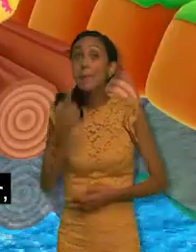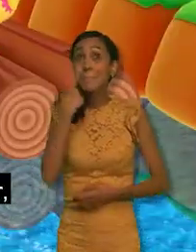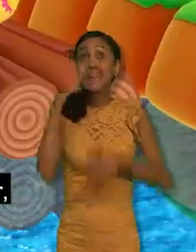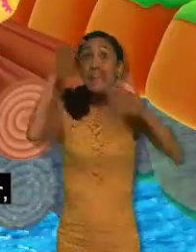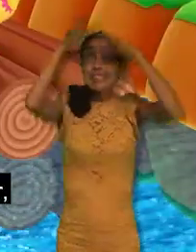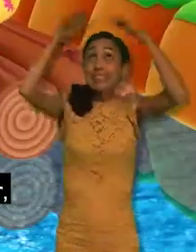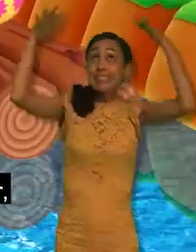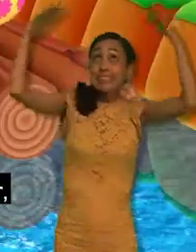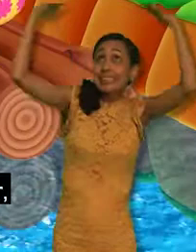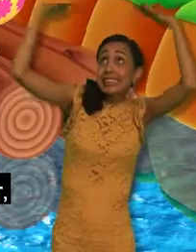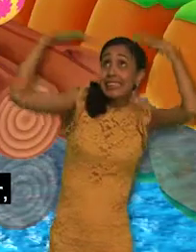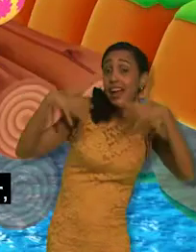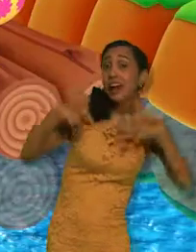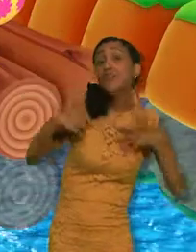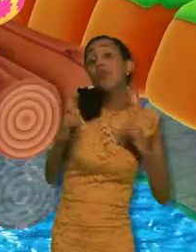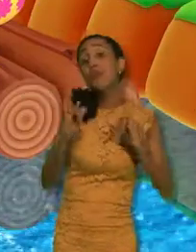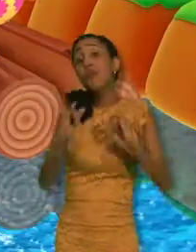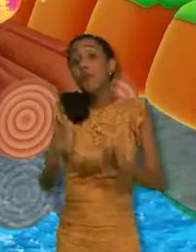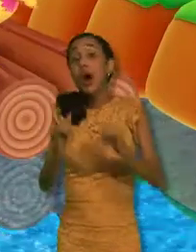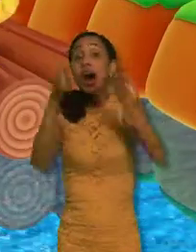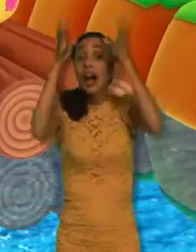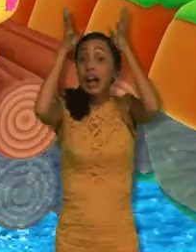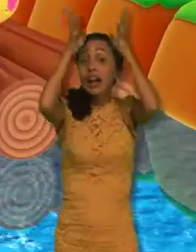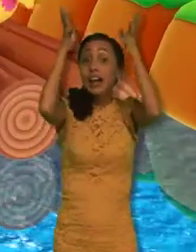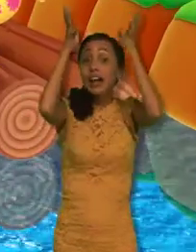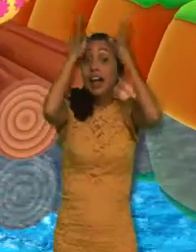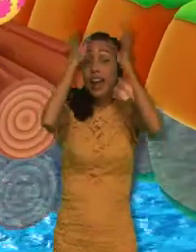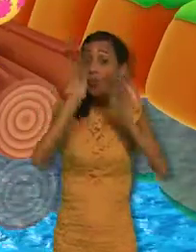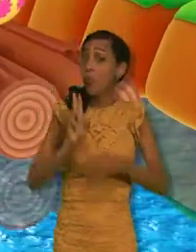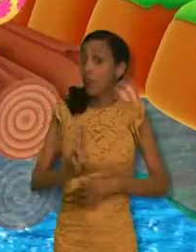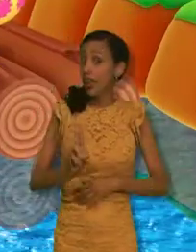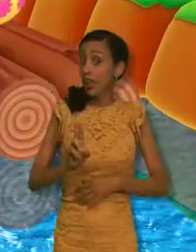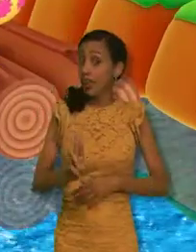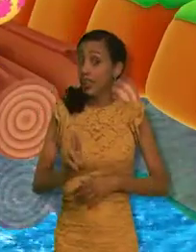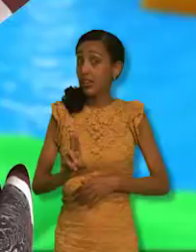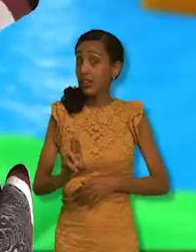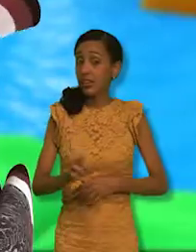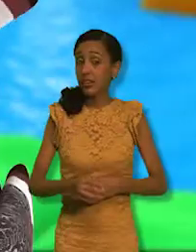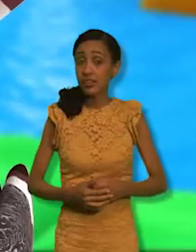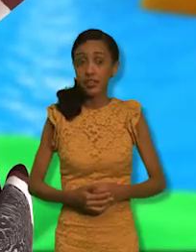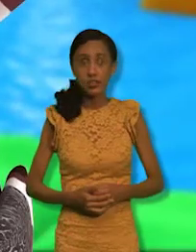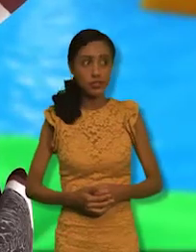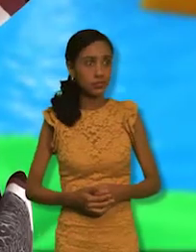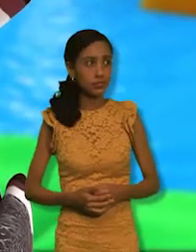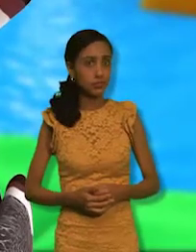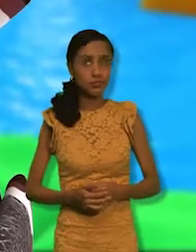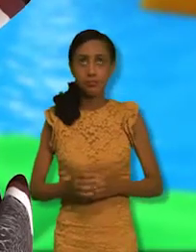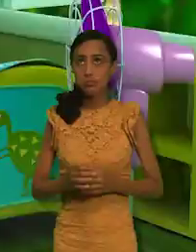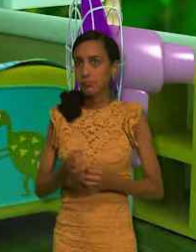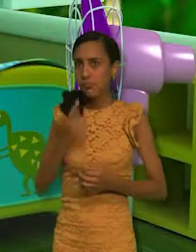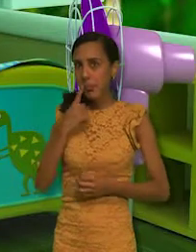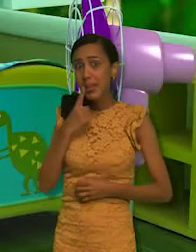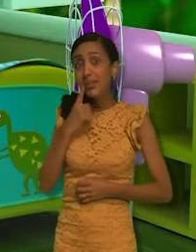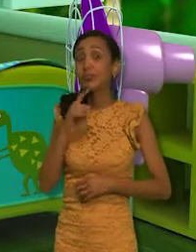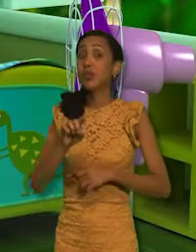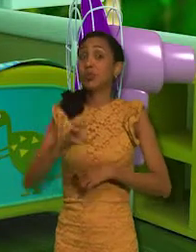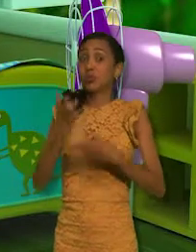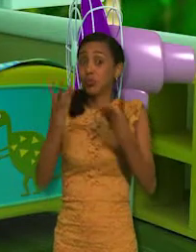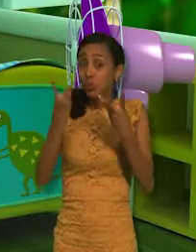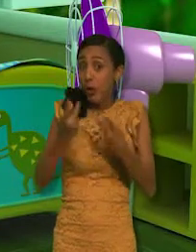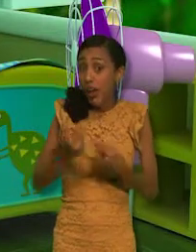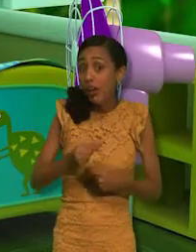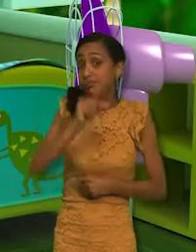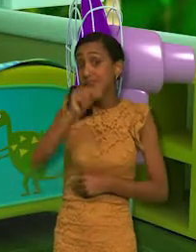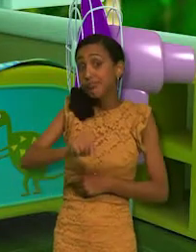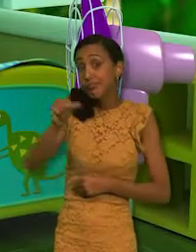va a caer y el rey lo debe saber! ¡Voy deprisa a darle la noticia! Pato Zapato, Gallo